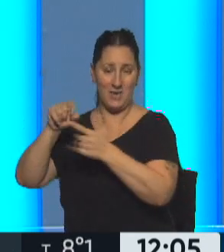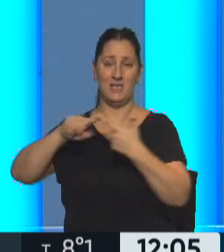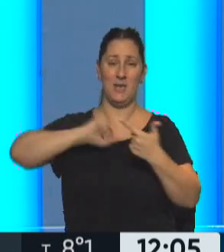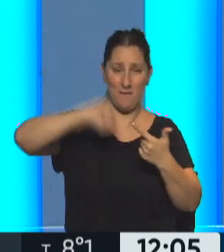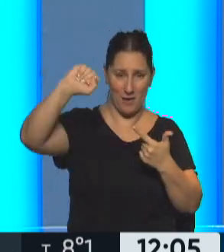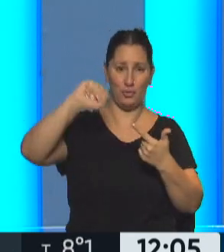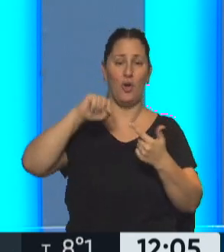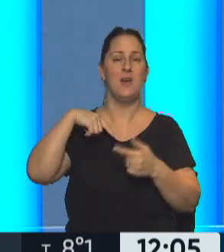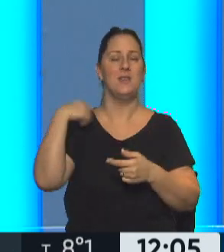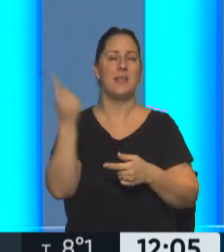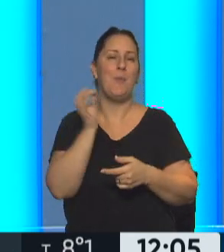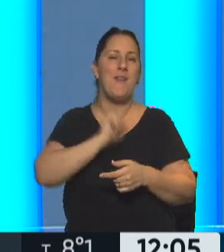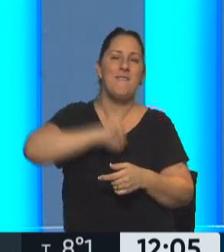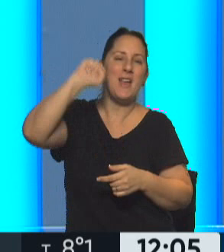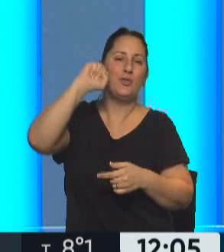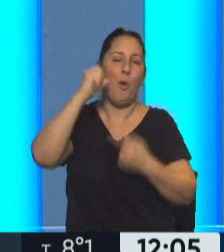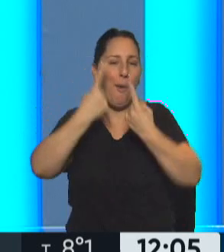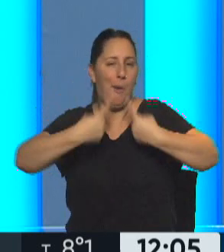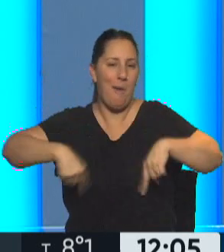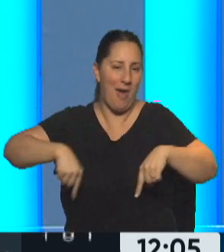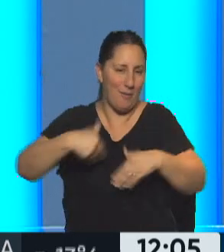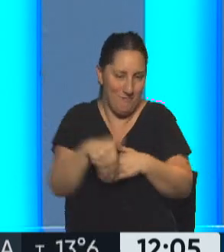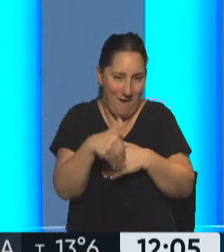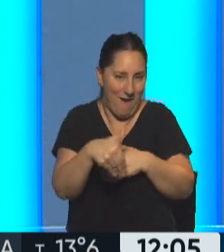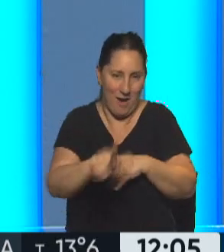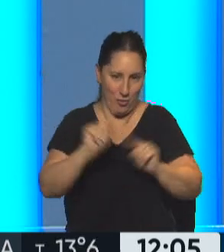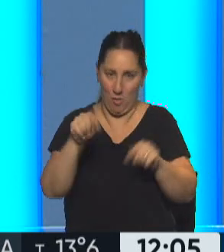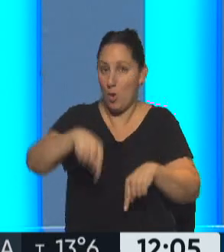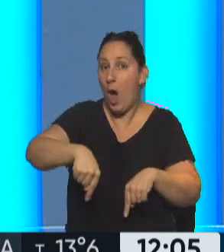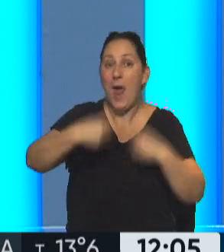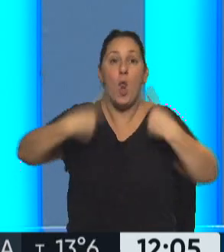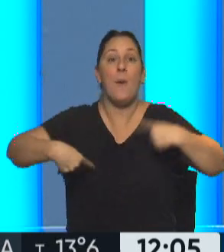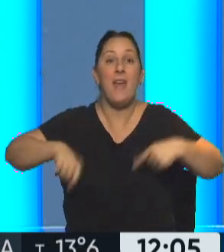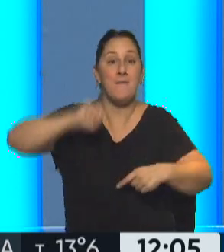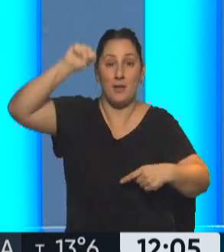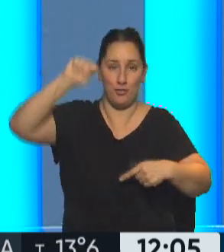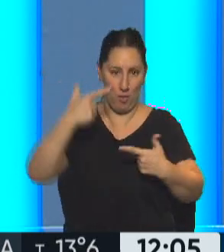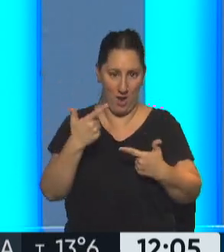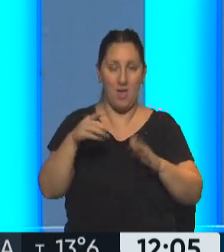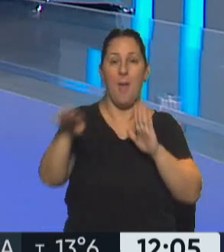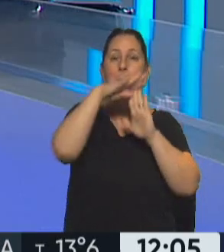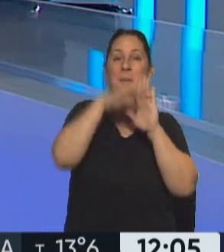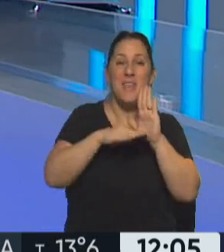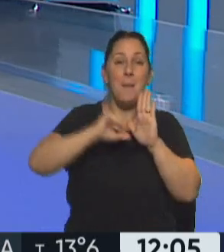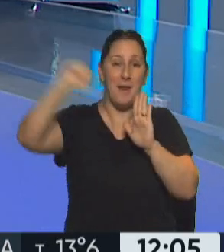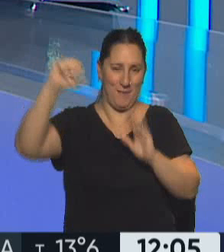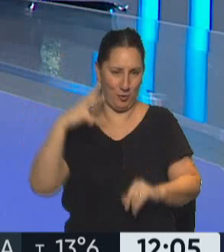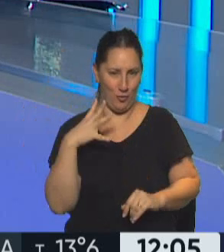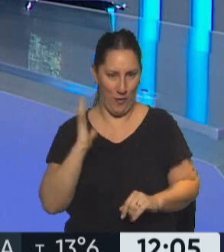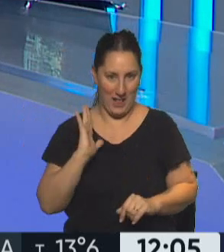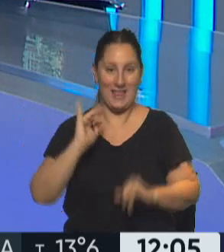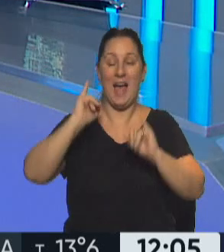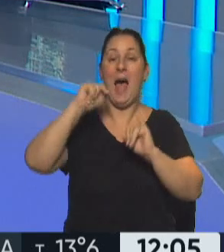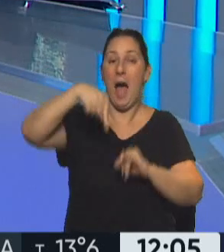el tema de inflación no iba a haber novedades en lo inmediato, no las hay todavía, las medidas para la inflación. Lo que sí hay,